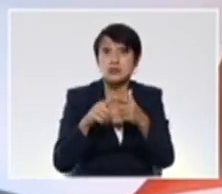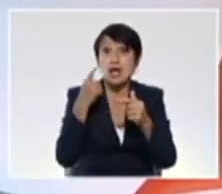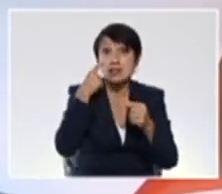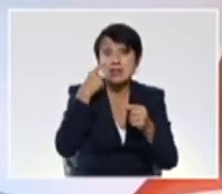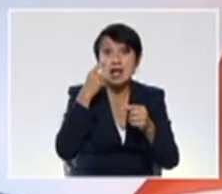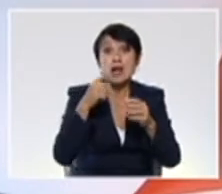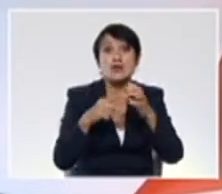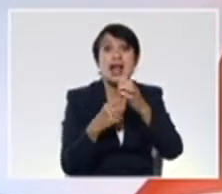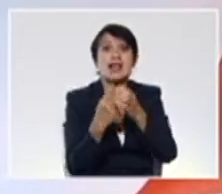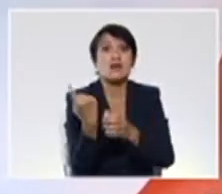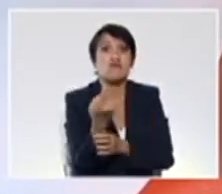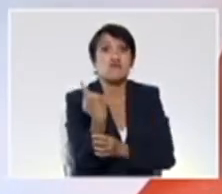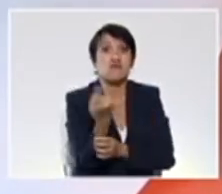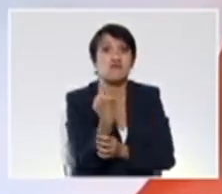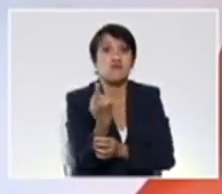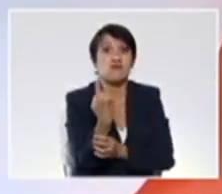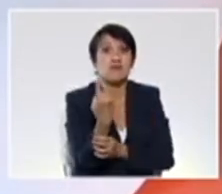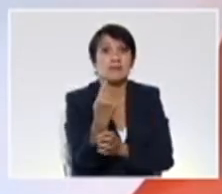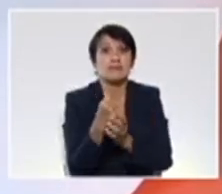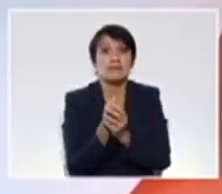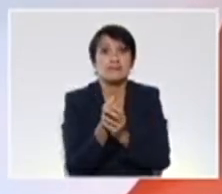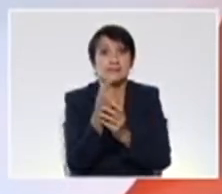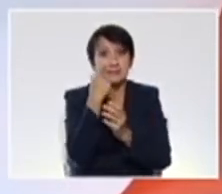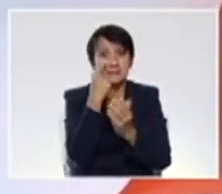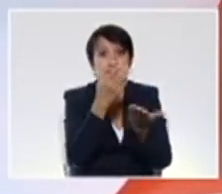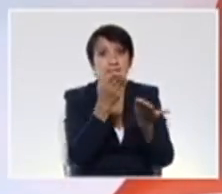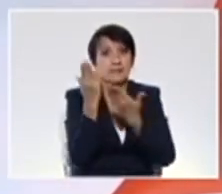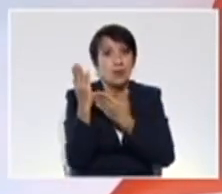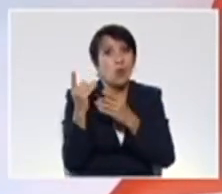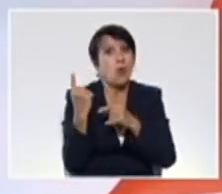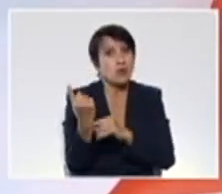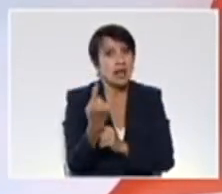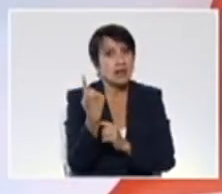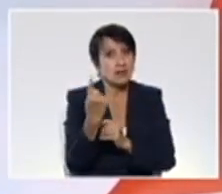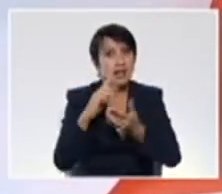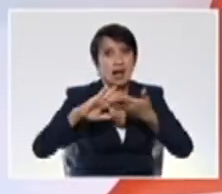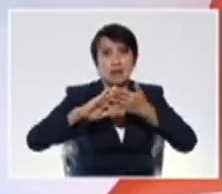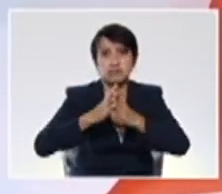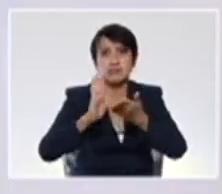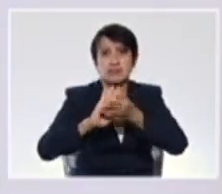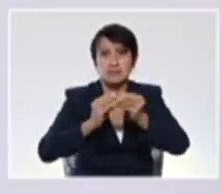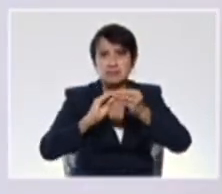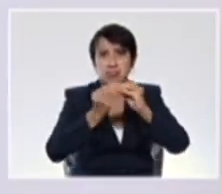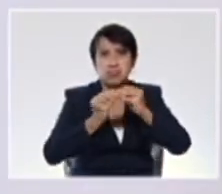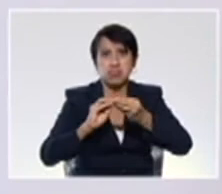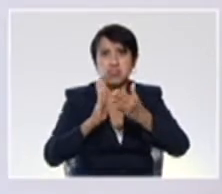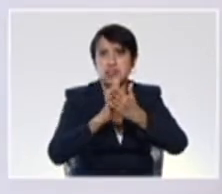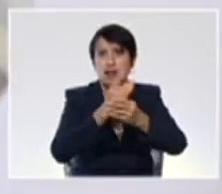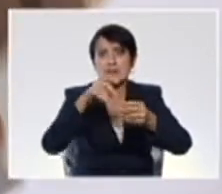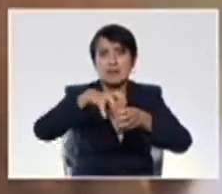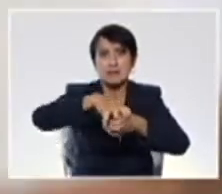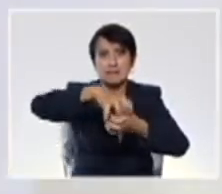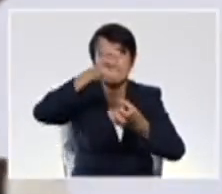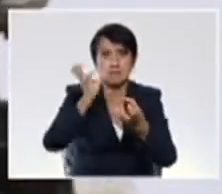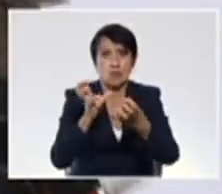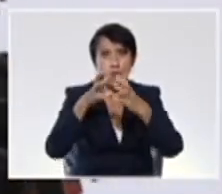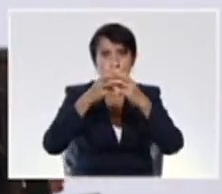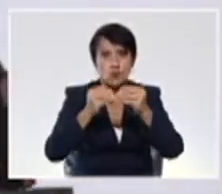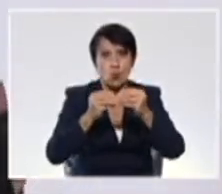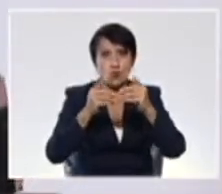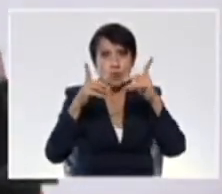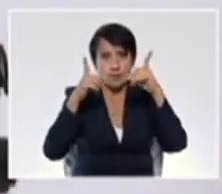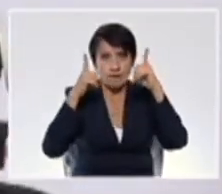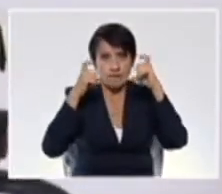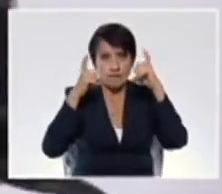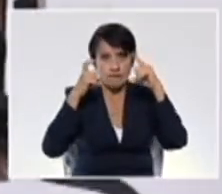licuadora de marca Lily, la licuadora, ¿verdad? Ya yo la desarmé previamente para efectos de cámara,